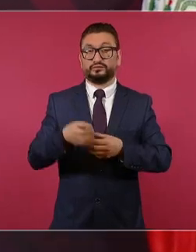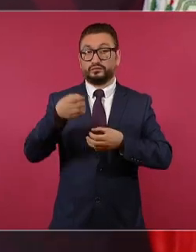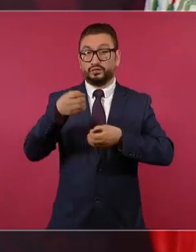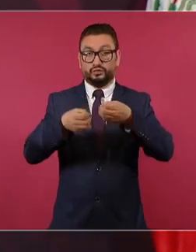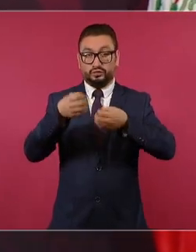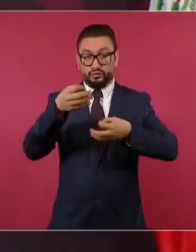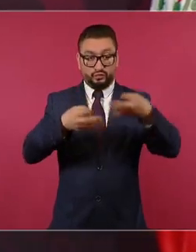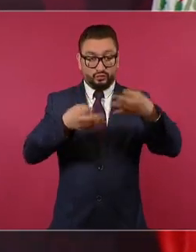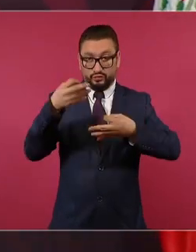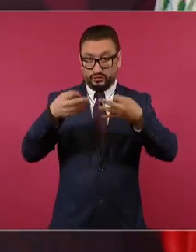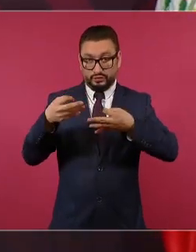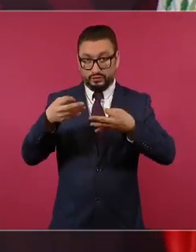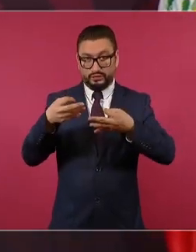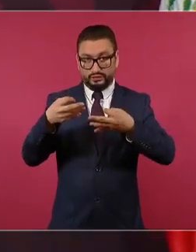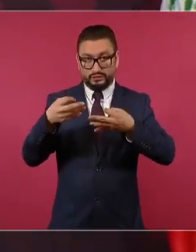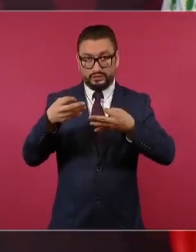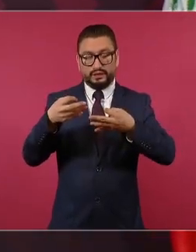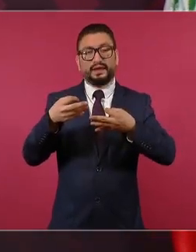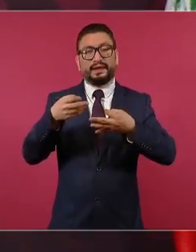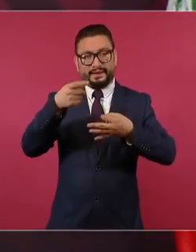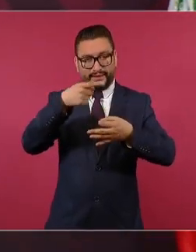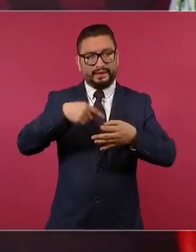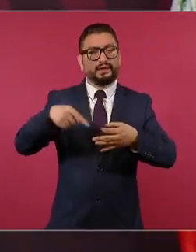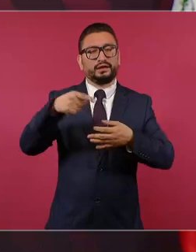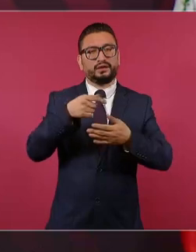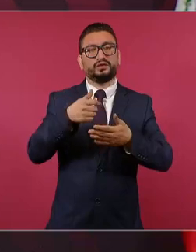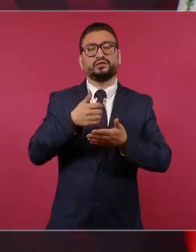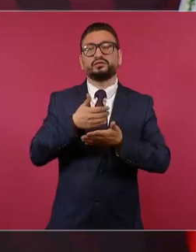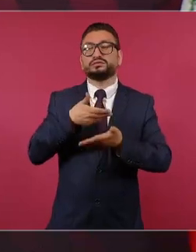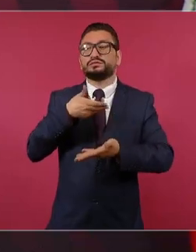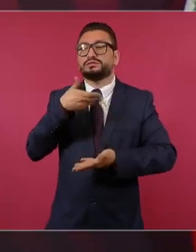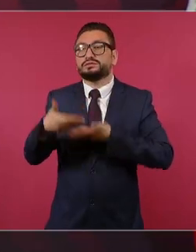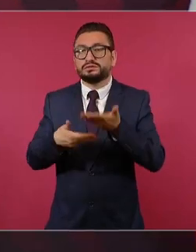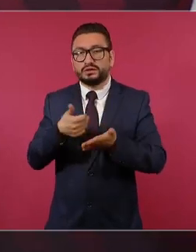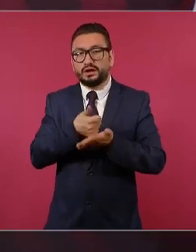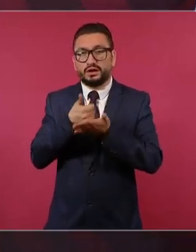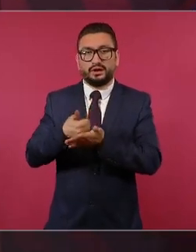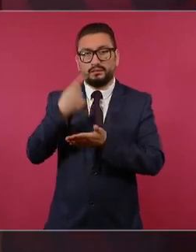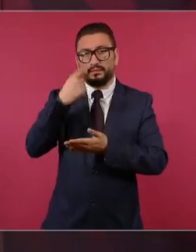volteen a ver al pueblo y no estén al servicio